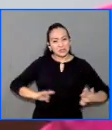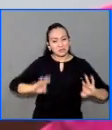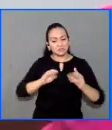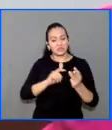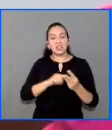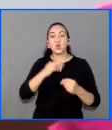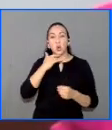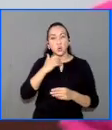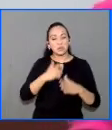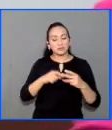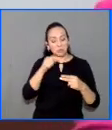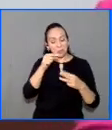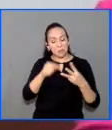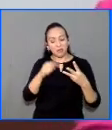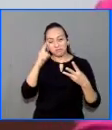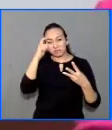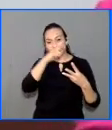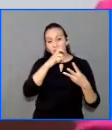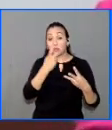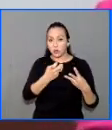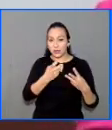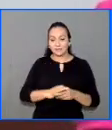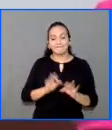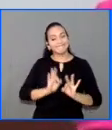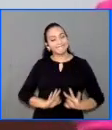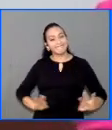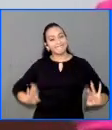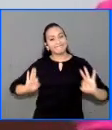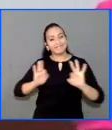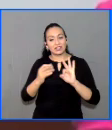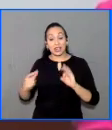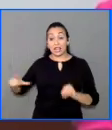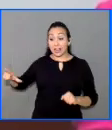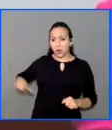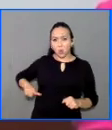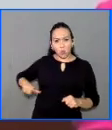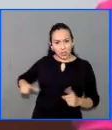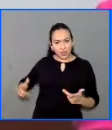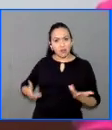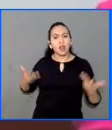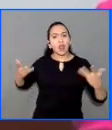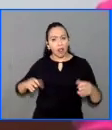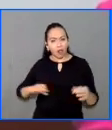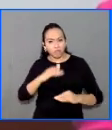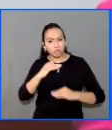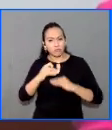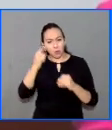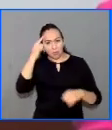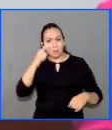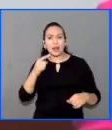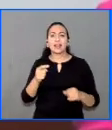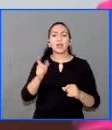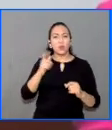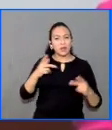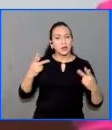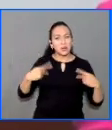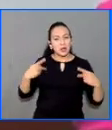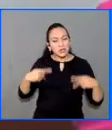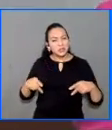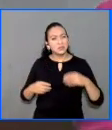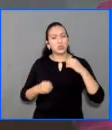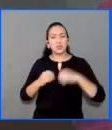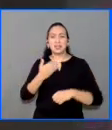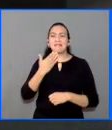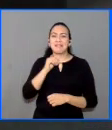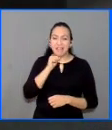ello, destacaron la necesidad de que el gobierno refuerce las medidas contra la impunidad, elemento clave para fortalecer la legalidad en